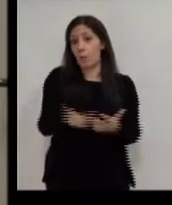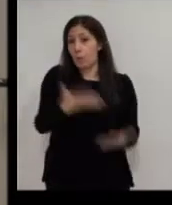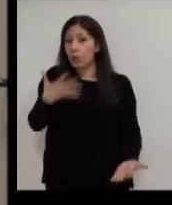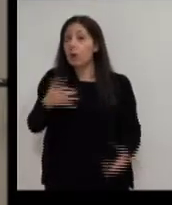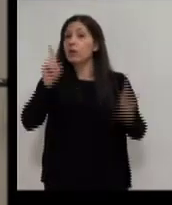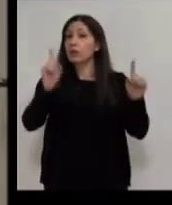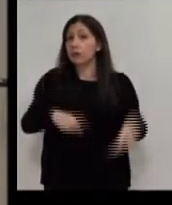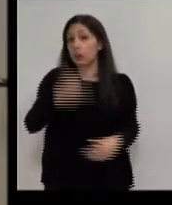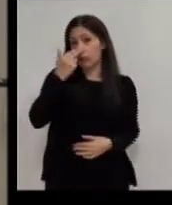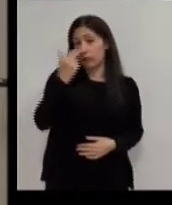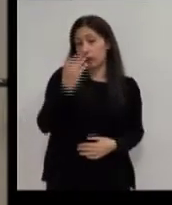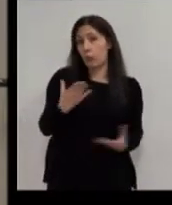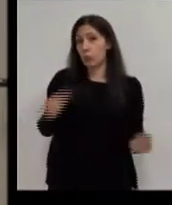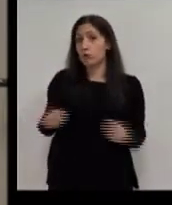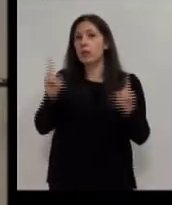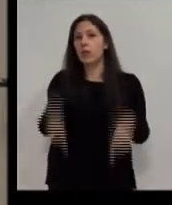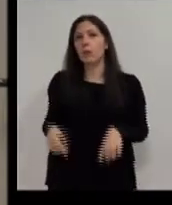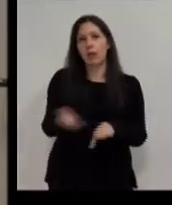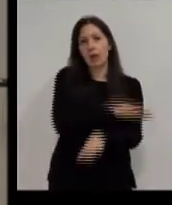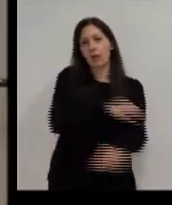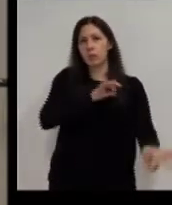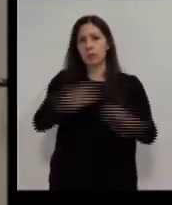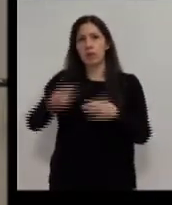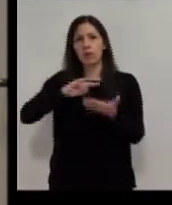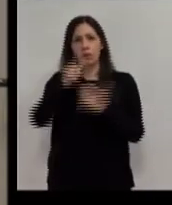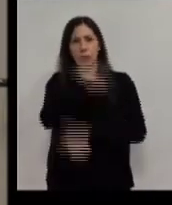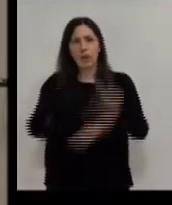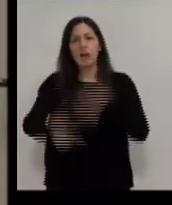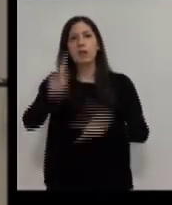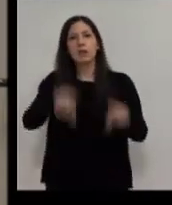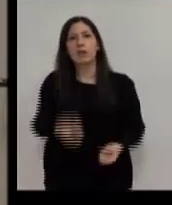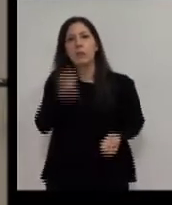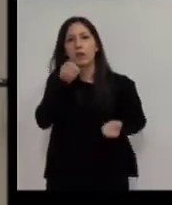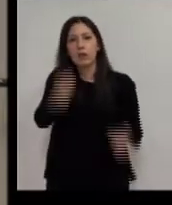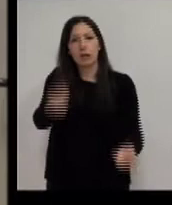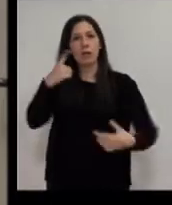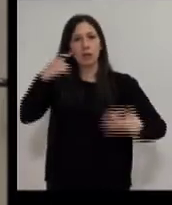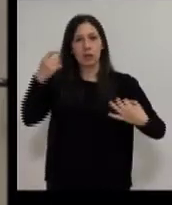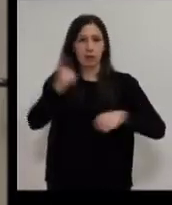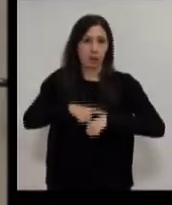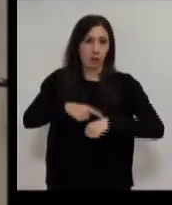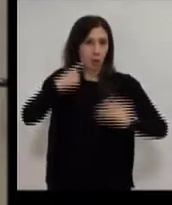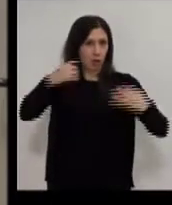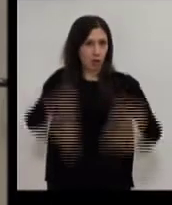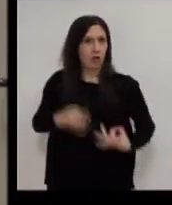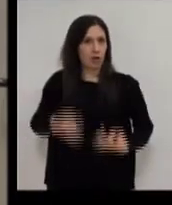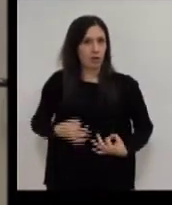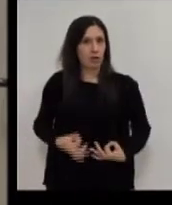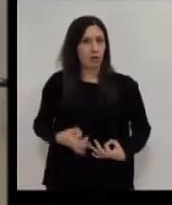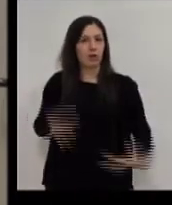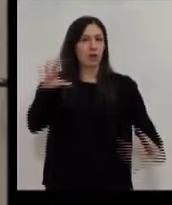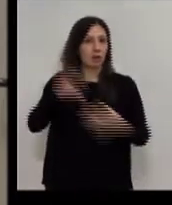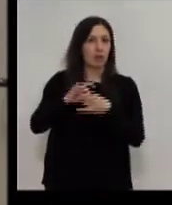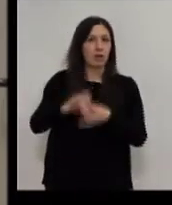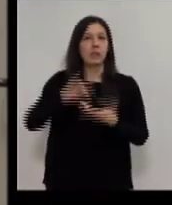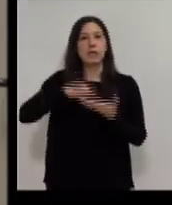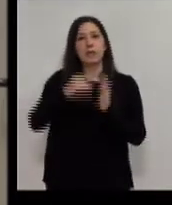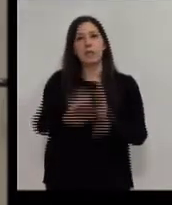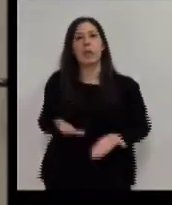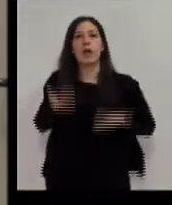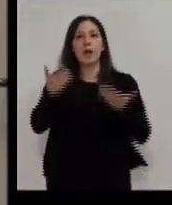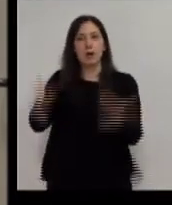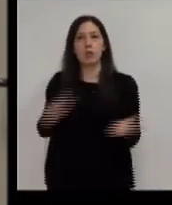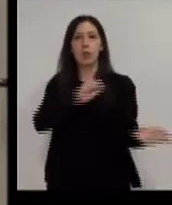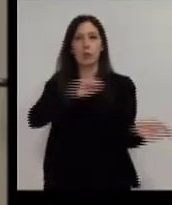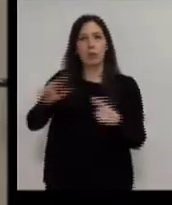que tiene mucho interés. Planificadores de viajes, informadores en tiempo real sobre expediciones y servicio de transporte, basadas en los